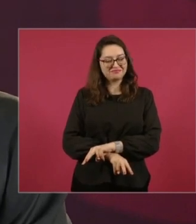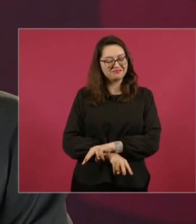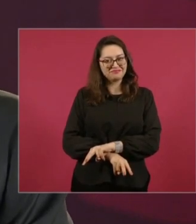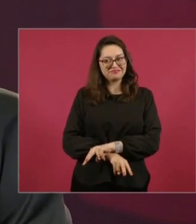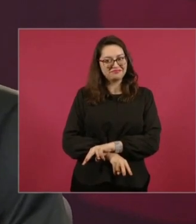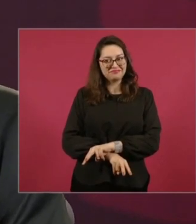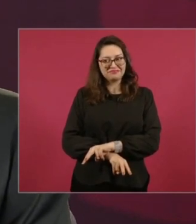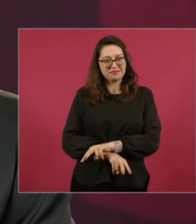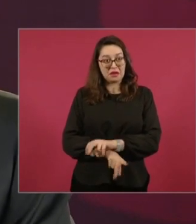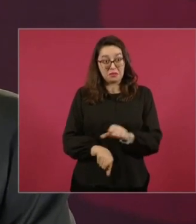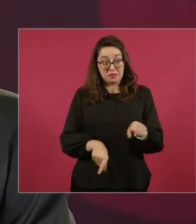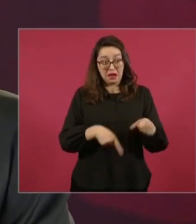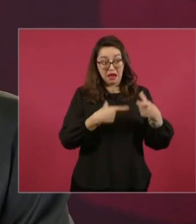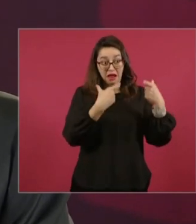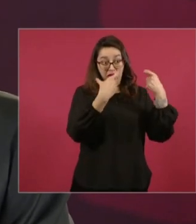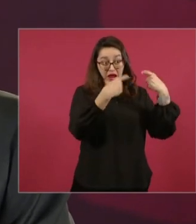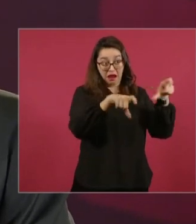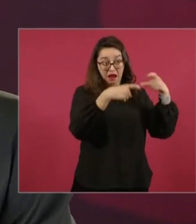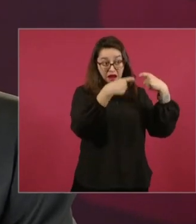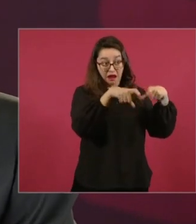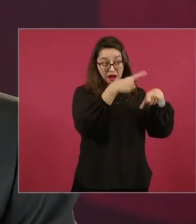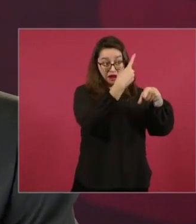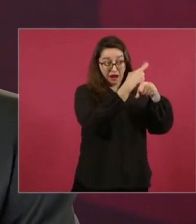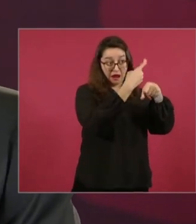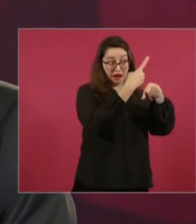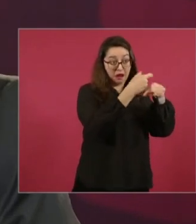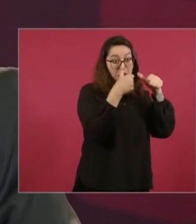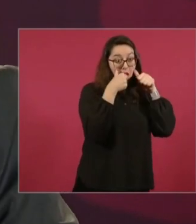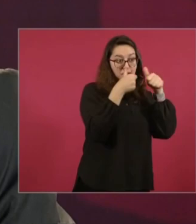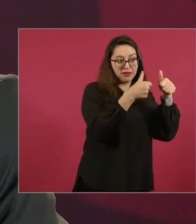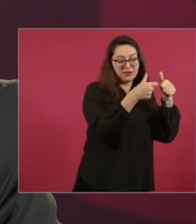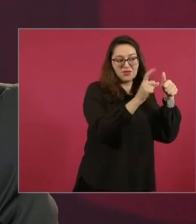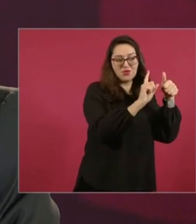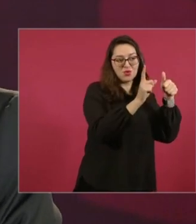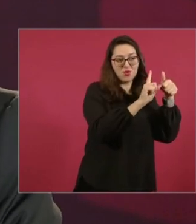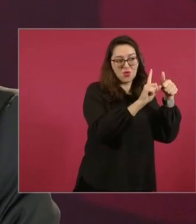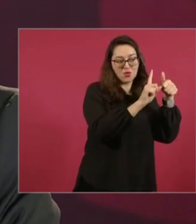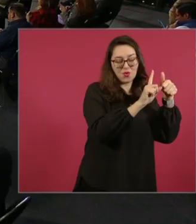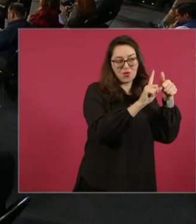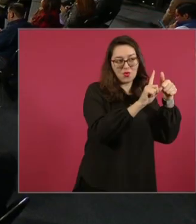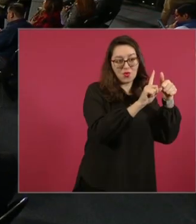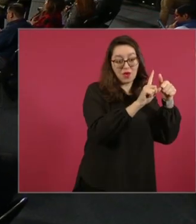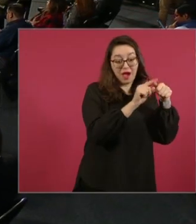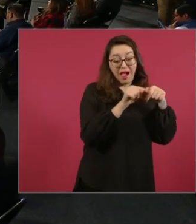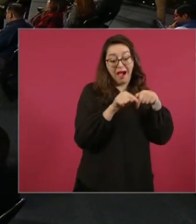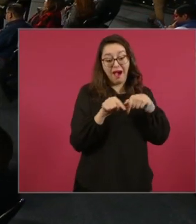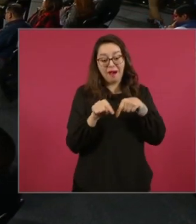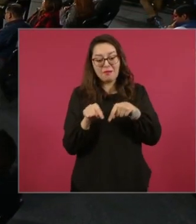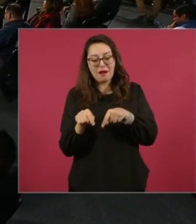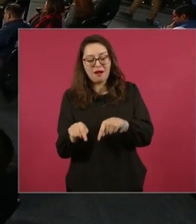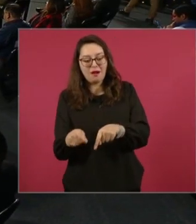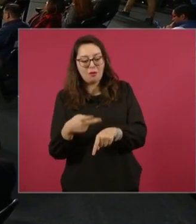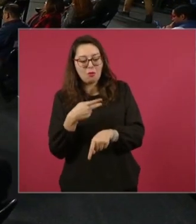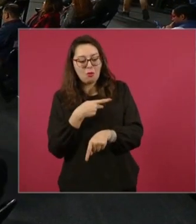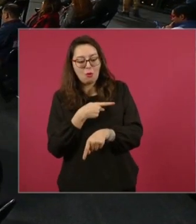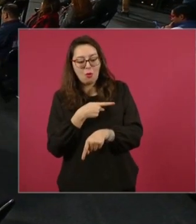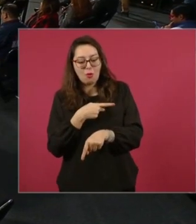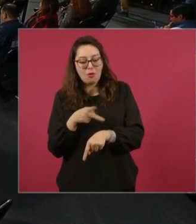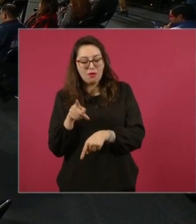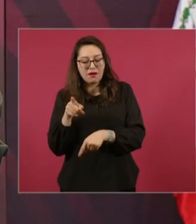hacer y es lo que recomendaríamos. Empieza de abajo hacia arriba,